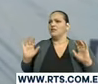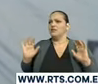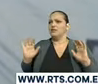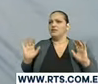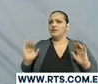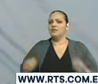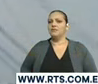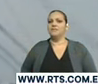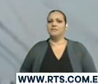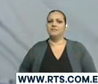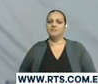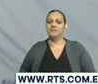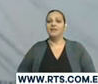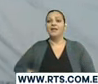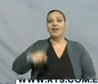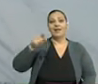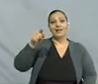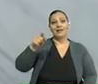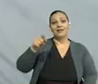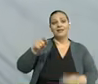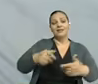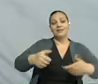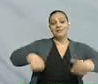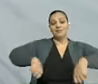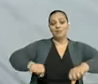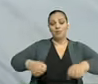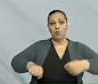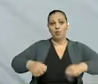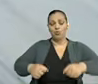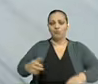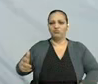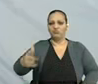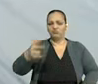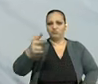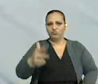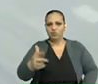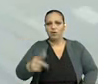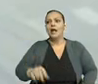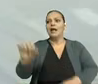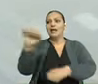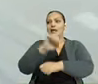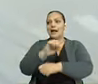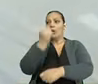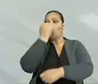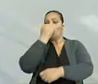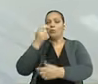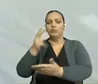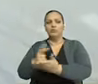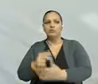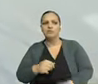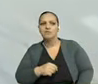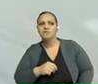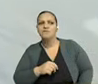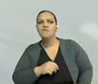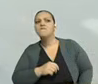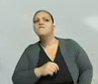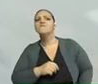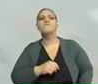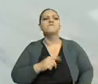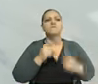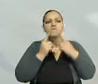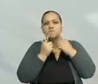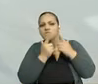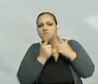tipo le espera una motocicleta y al otro lado está un auto rojo haciendo de campanero. Cuando concretan el robo, todos desaparecen. La